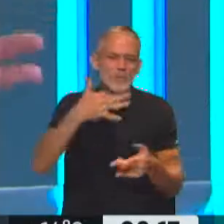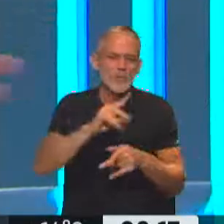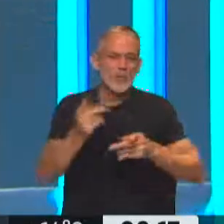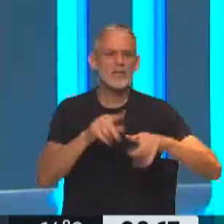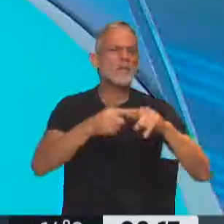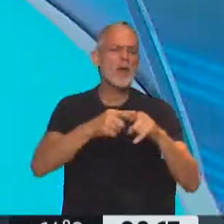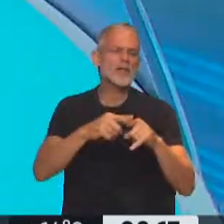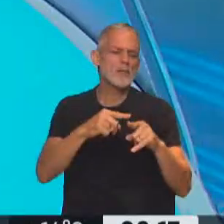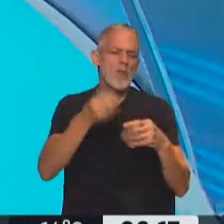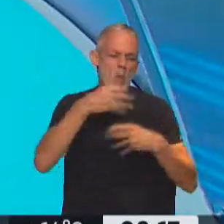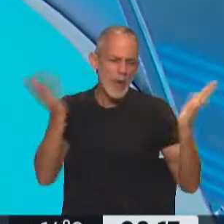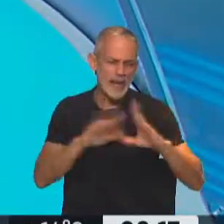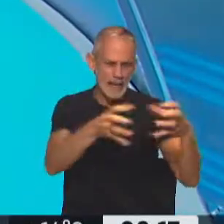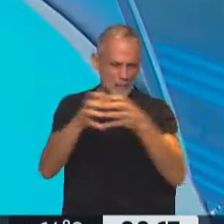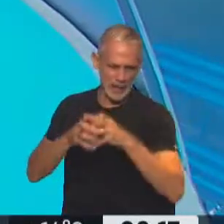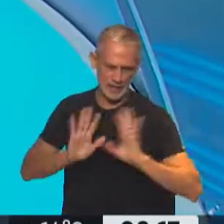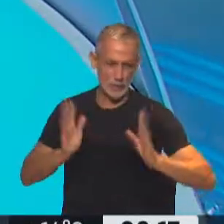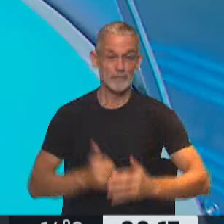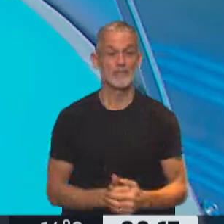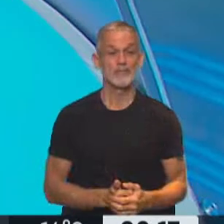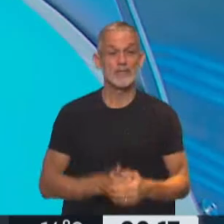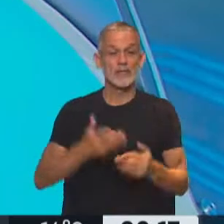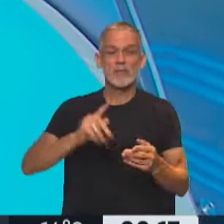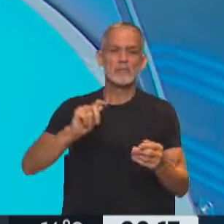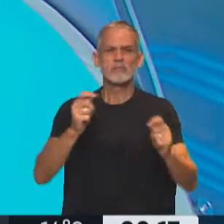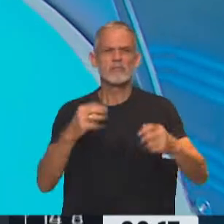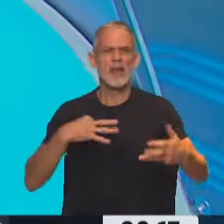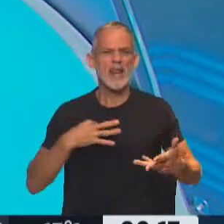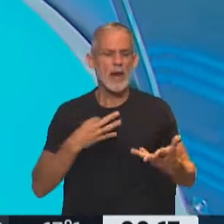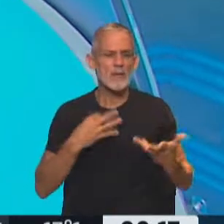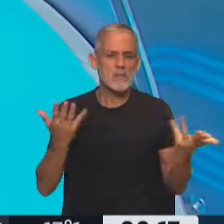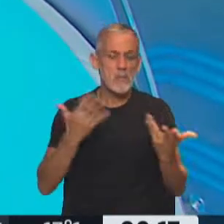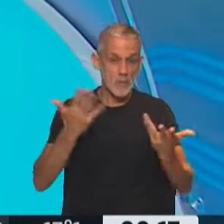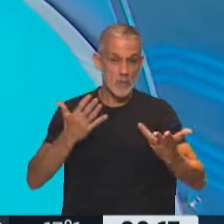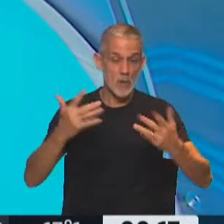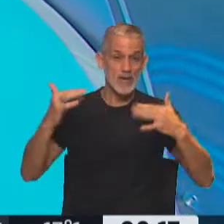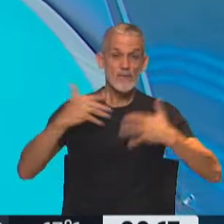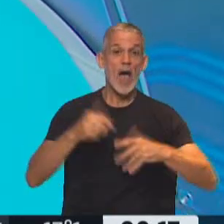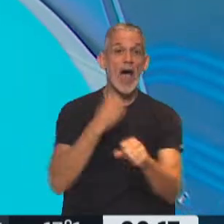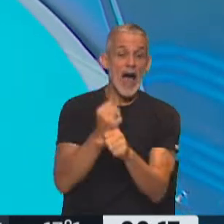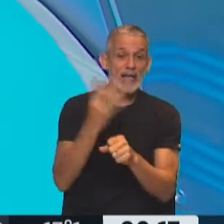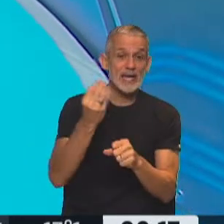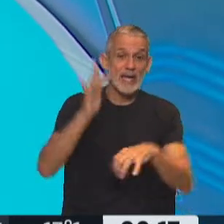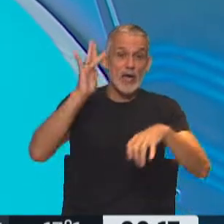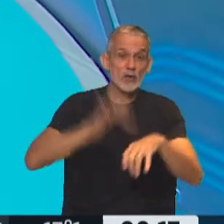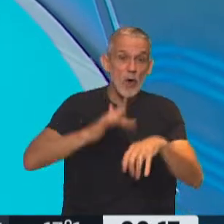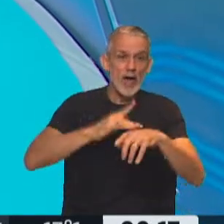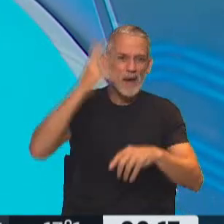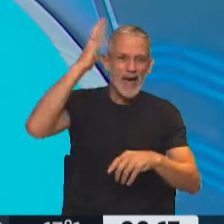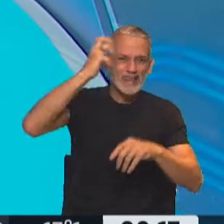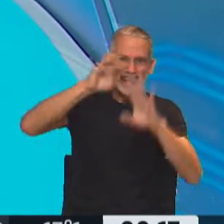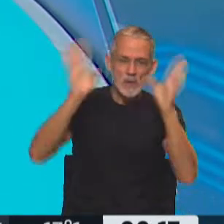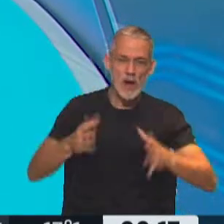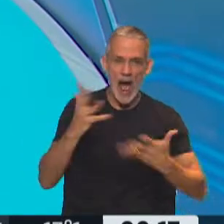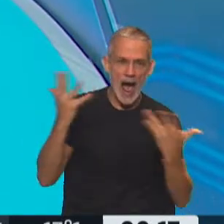partido político. Mira, ¿En qué cambia la vida de la gente todo esto? No te influye hasta el momento en que te toca pasar por tribunales por